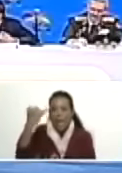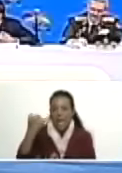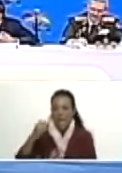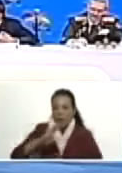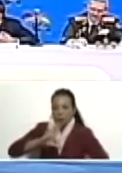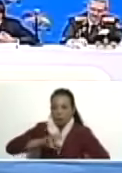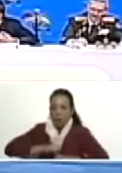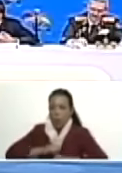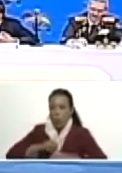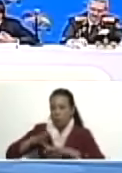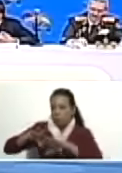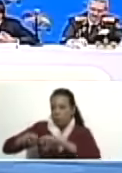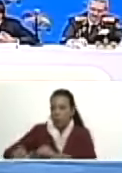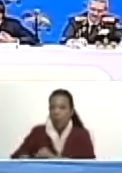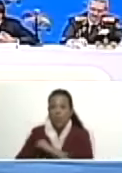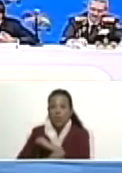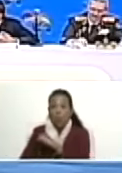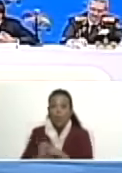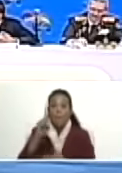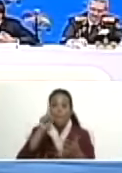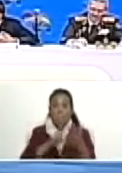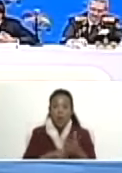territorial, imperial, del fraude,